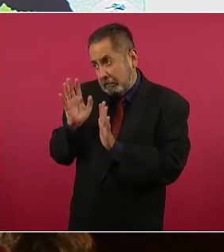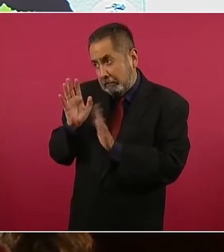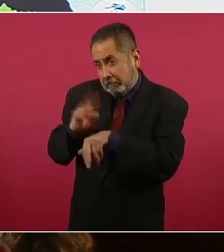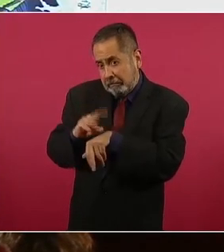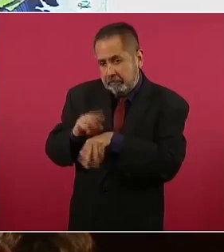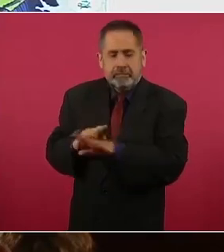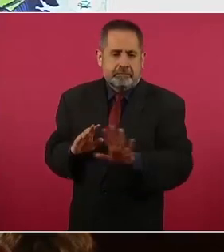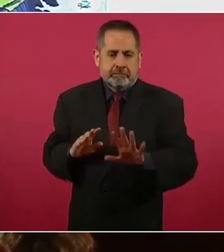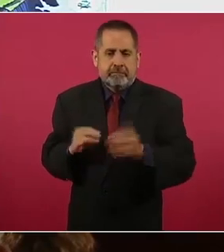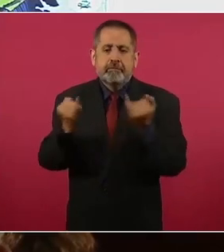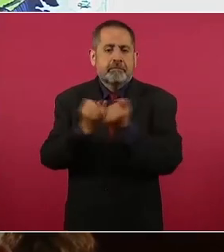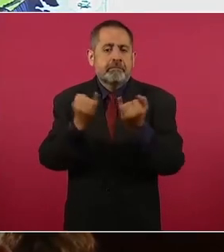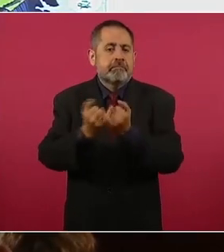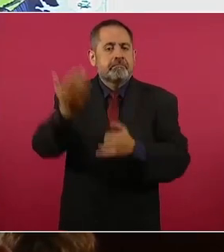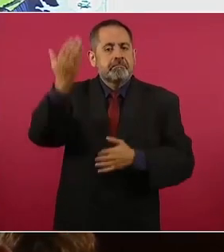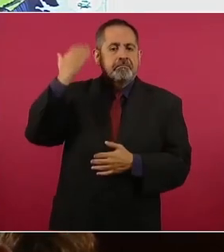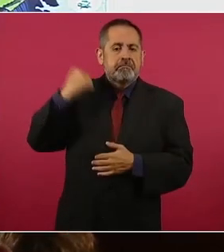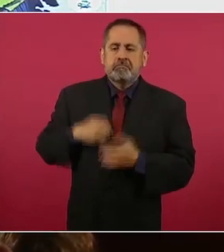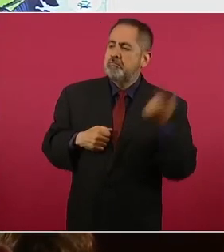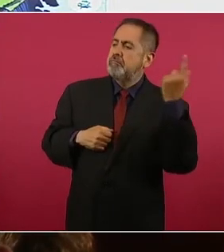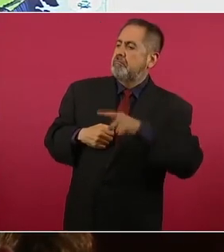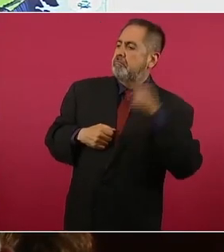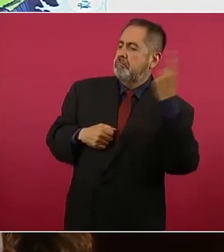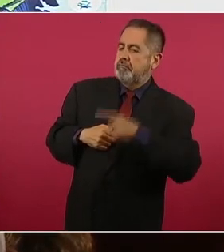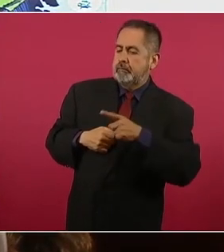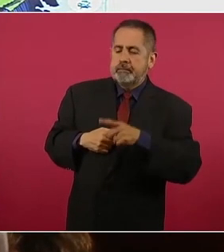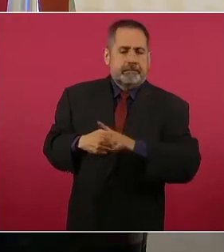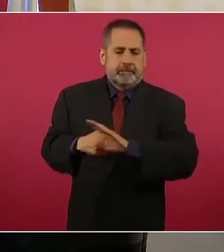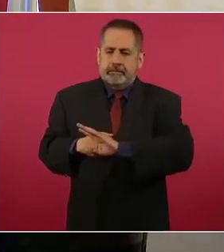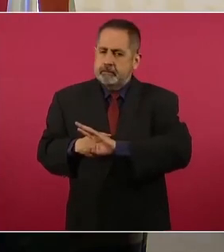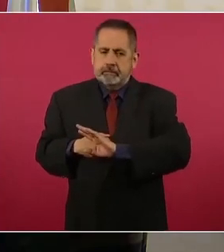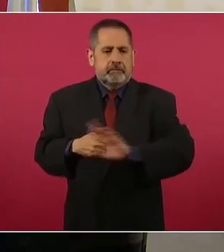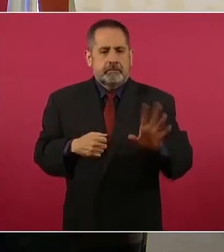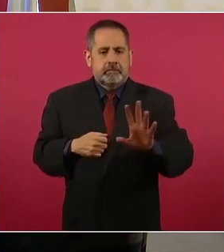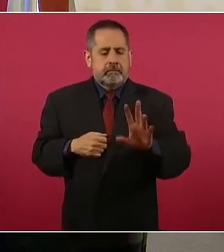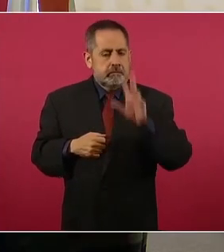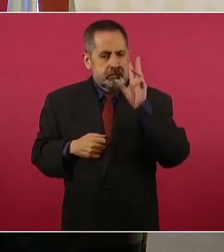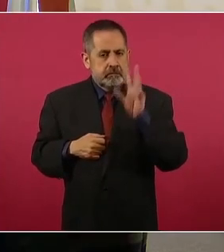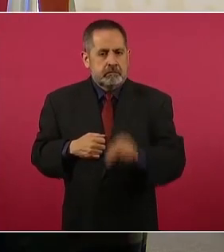¿Sí? Ya no es como antes, pues. ¿Sí?